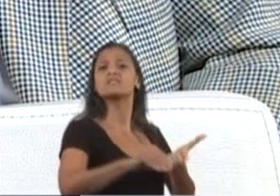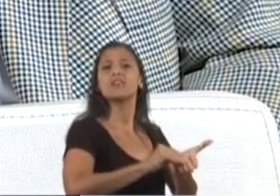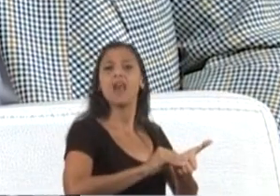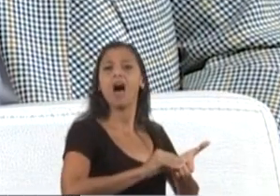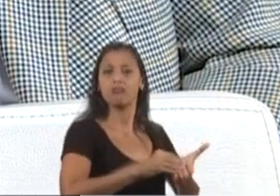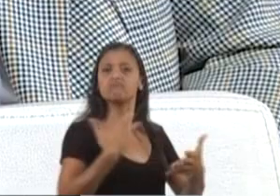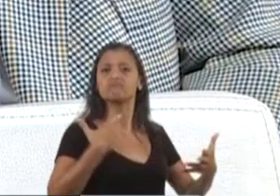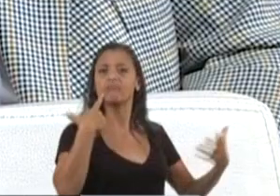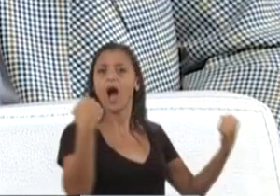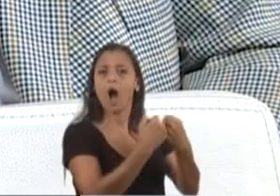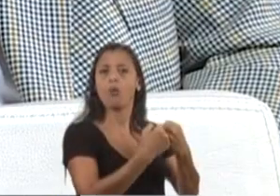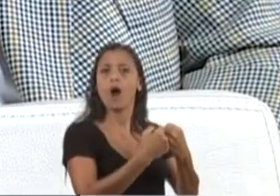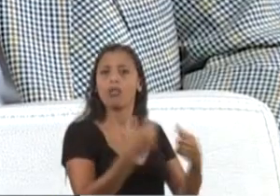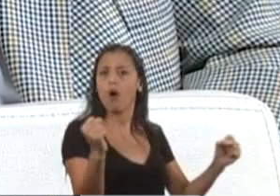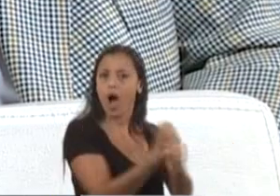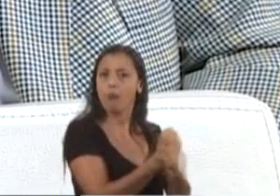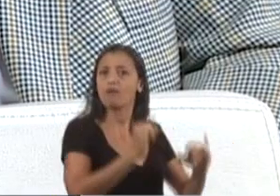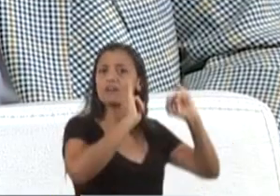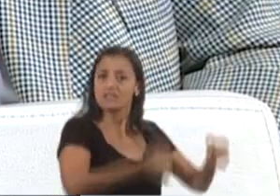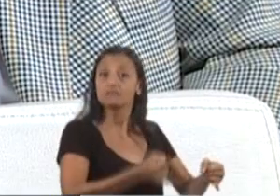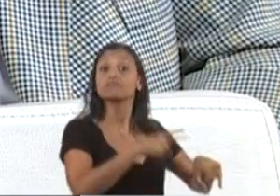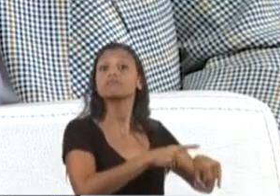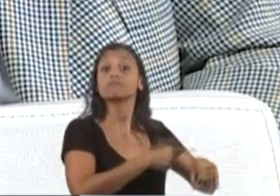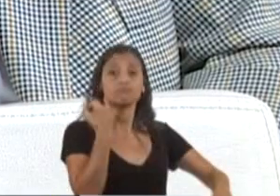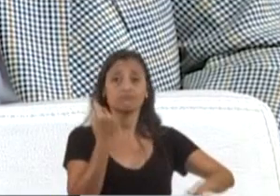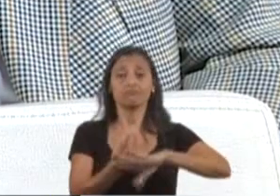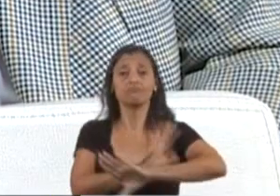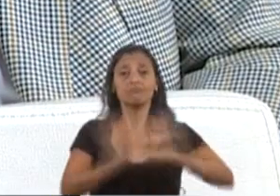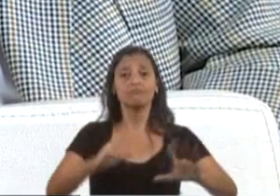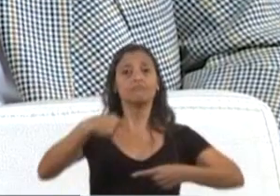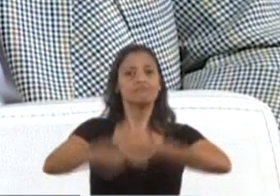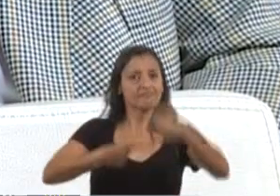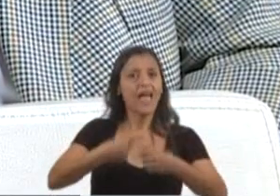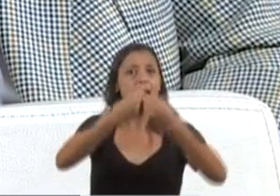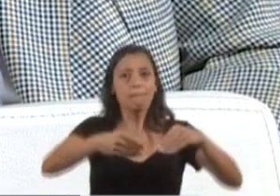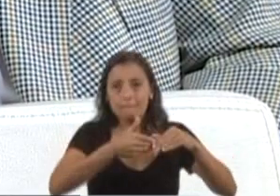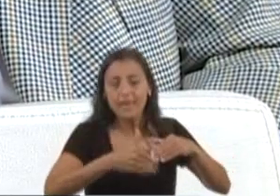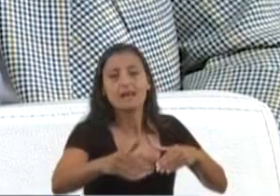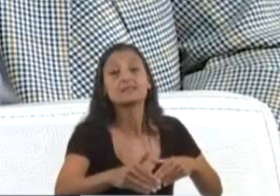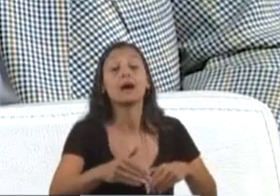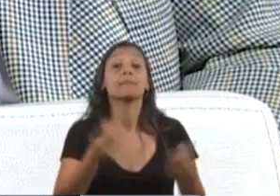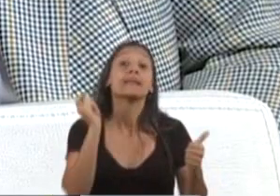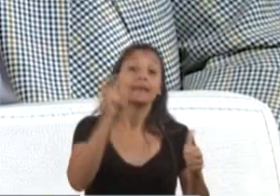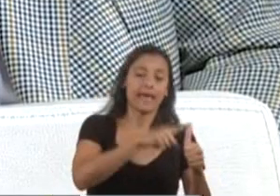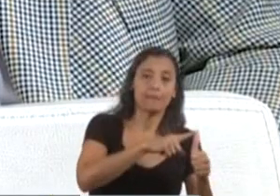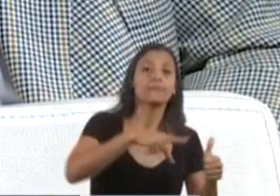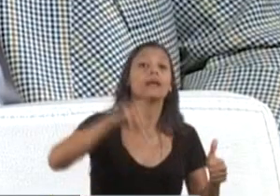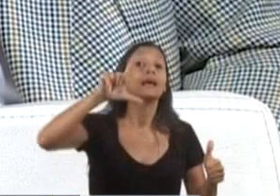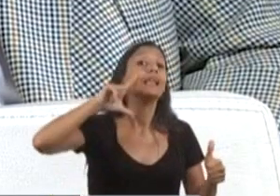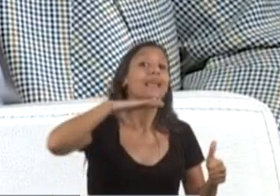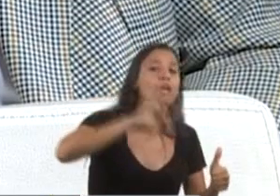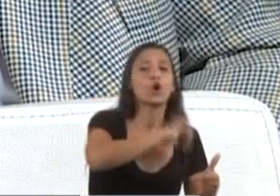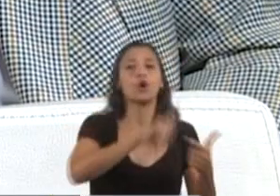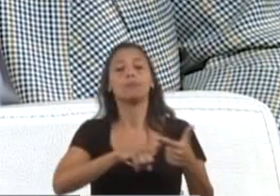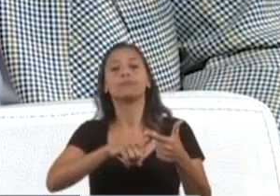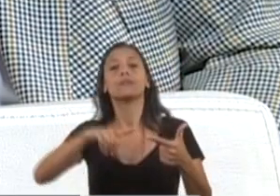aval para que comience a ejercer sus funciones en el alto tribunal tanto el doctor Ariel Lijo